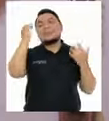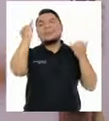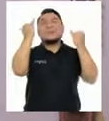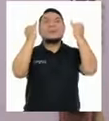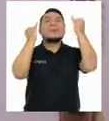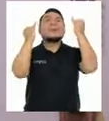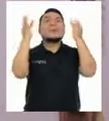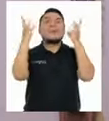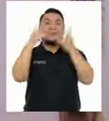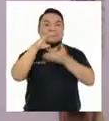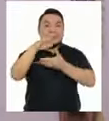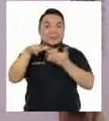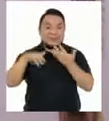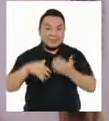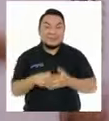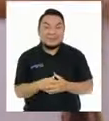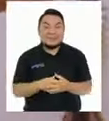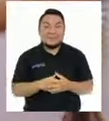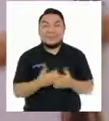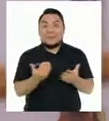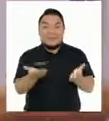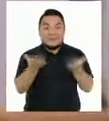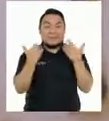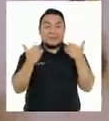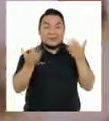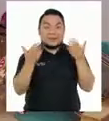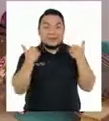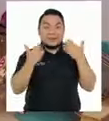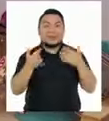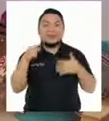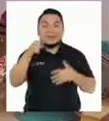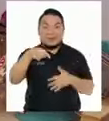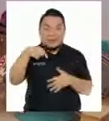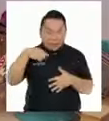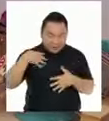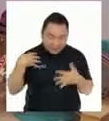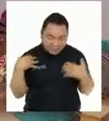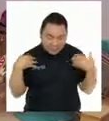ellos. ¡Vamos, niñas y niños! Estamos abajo.